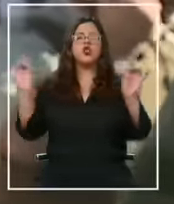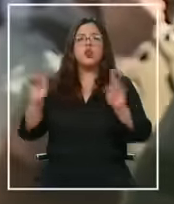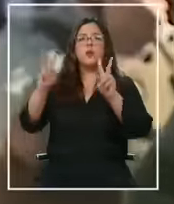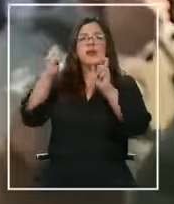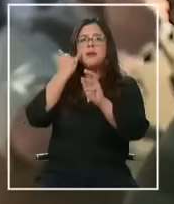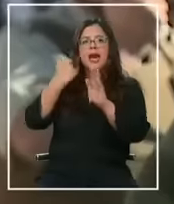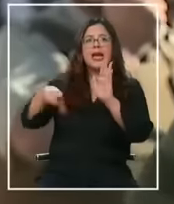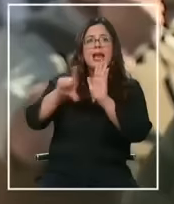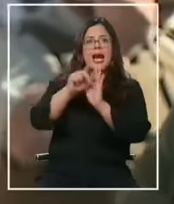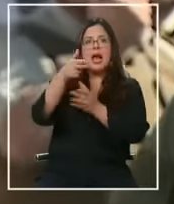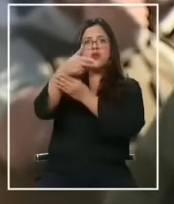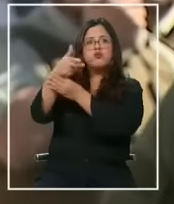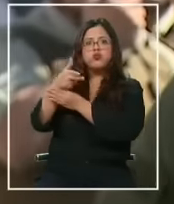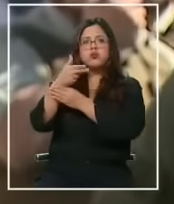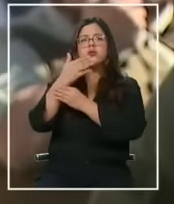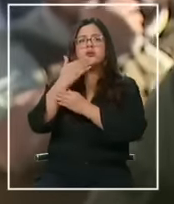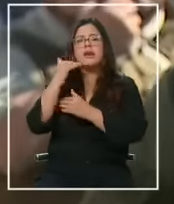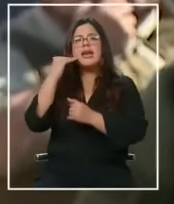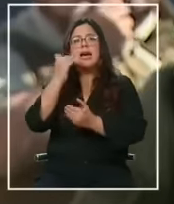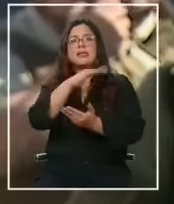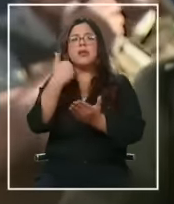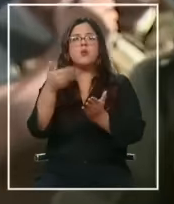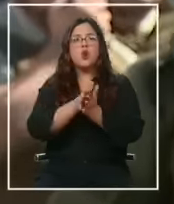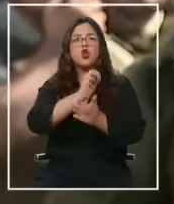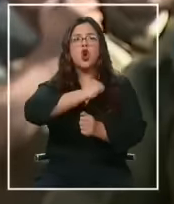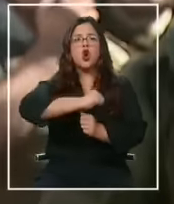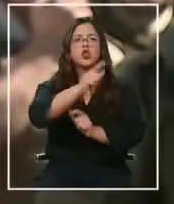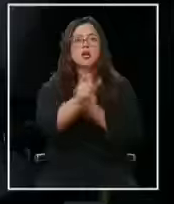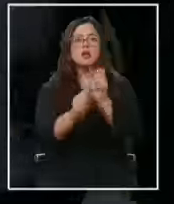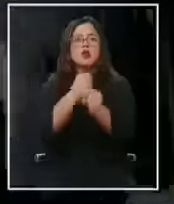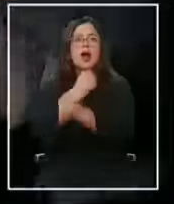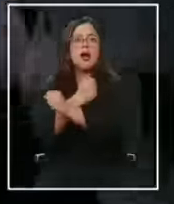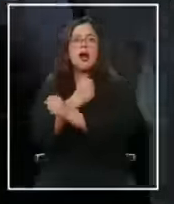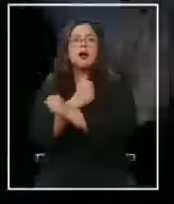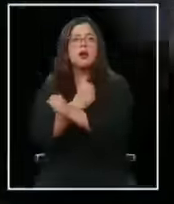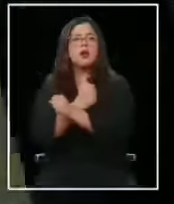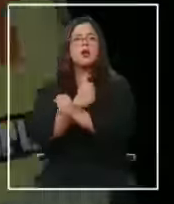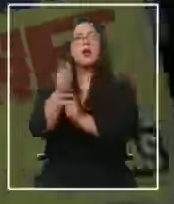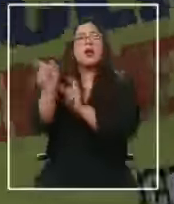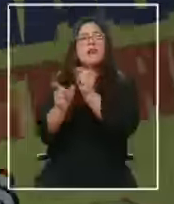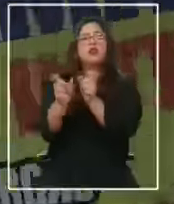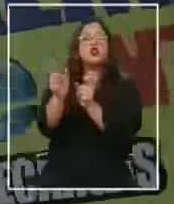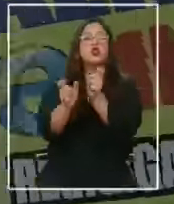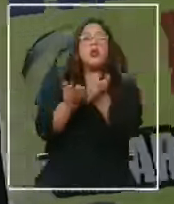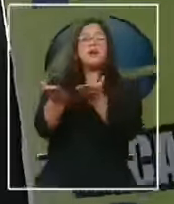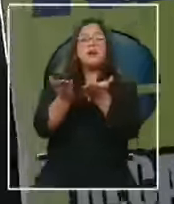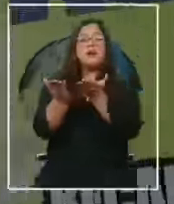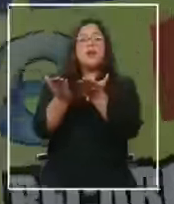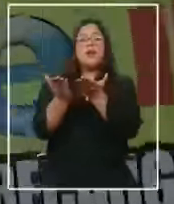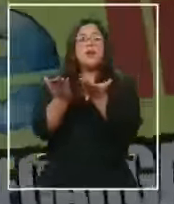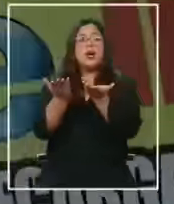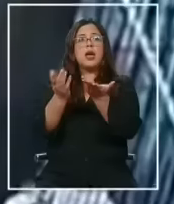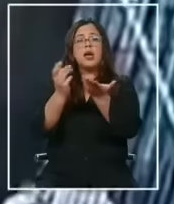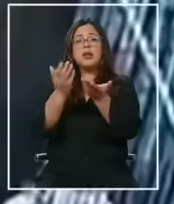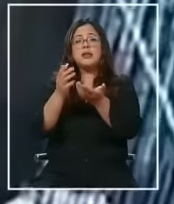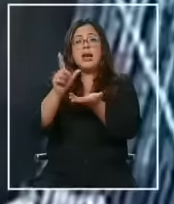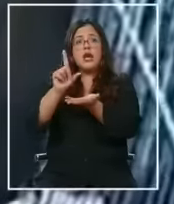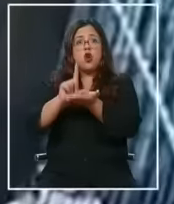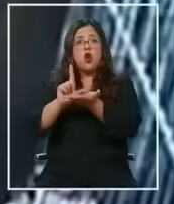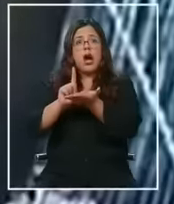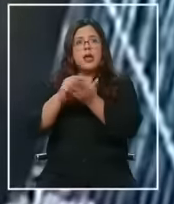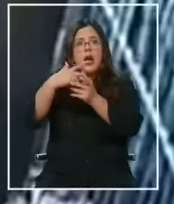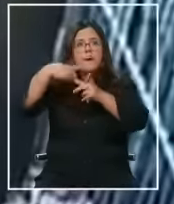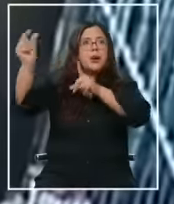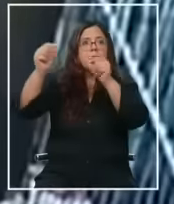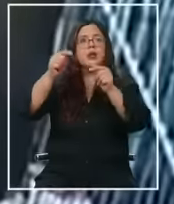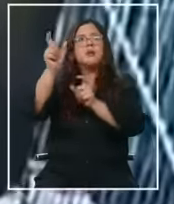de armas de fuego y también un homicidio frustrado en contra de carabineros de servicio. Los vecinos dentro del local consiguieron escapar mientras